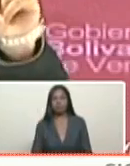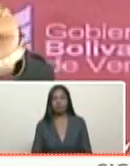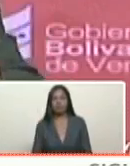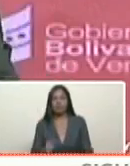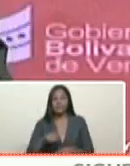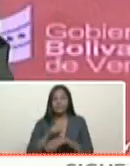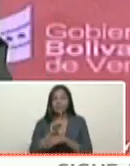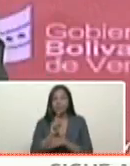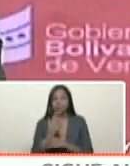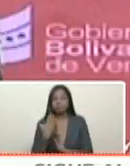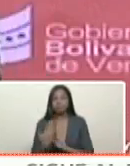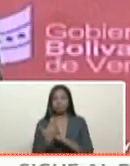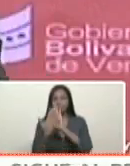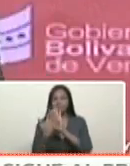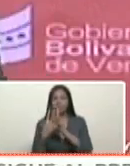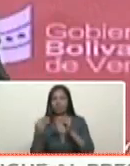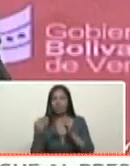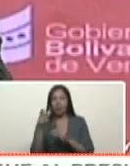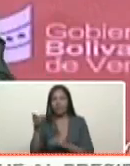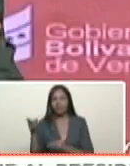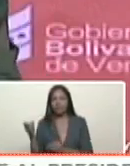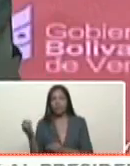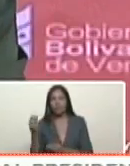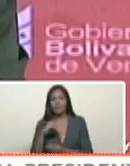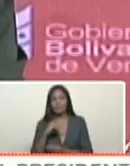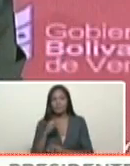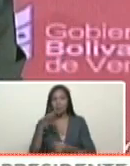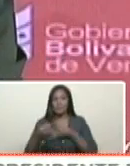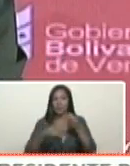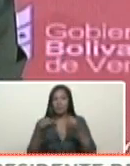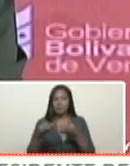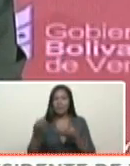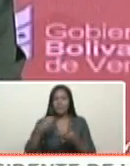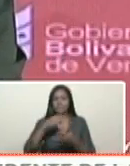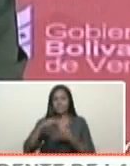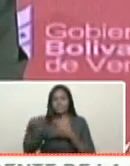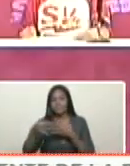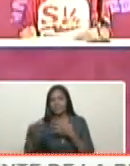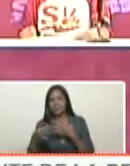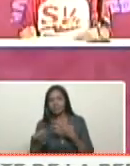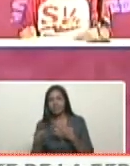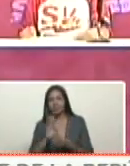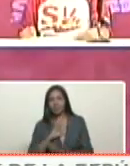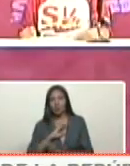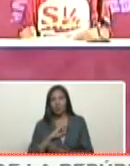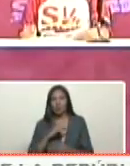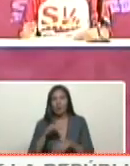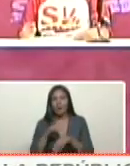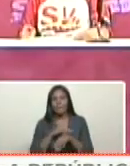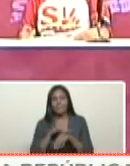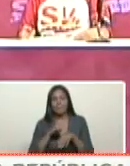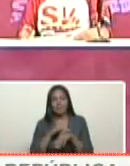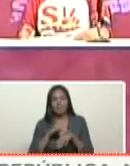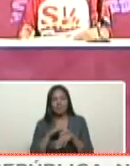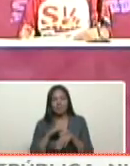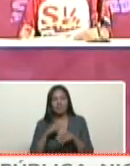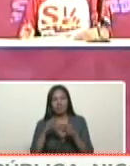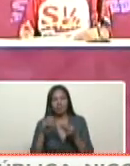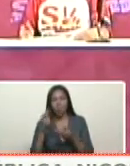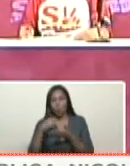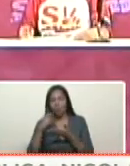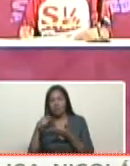Primer frente, pues, traté de extenderme para explicar con más detalle, vicepresidenta ejecutiva, ministra, ministro, por favor, tomen